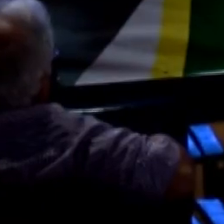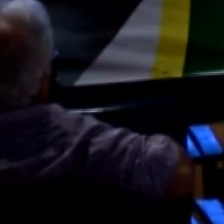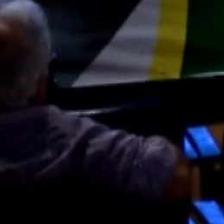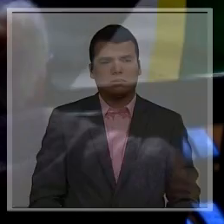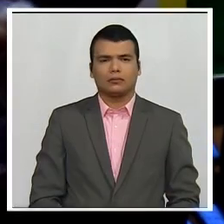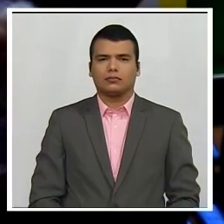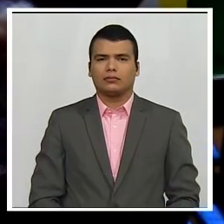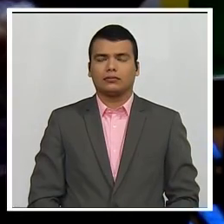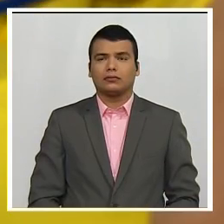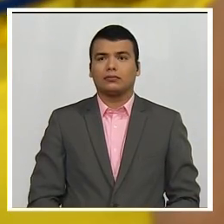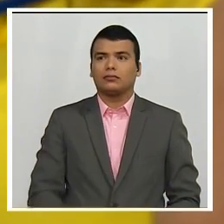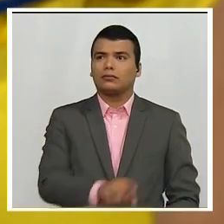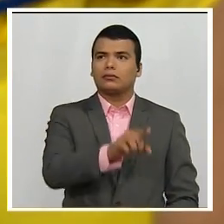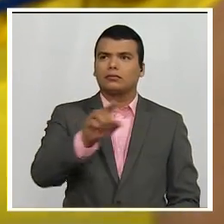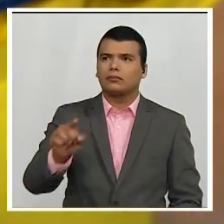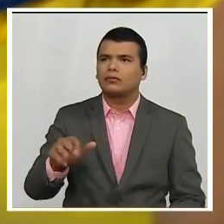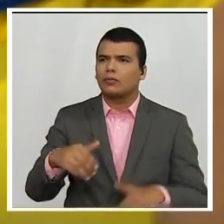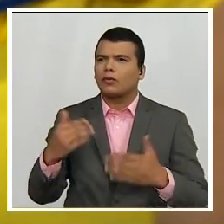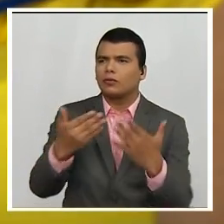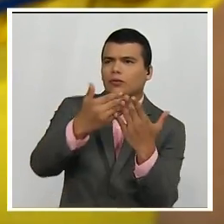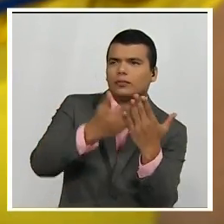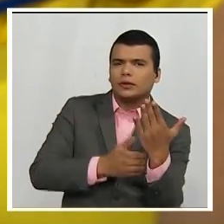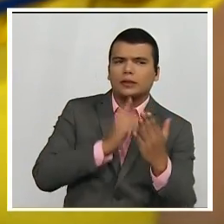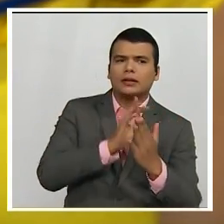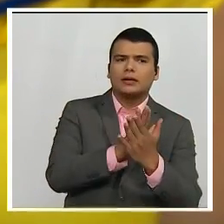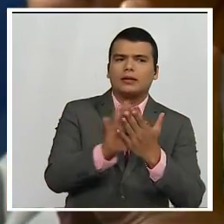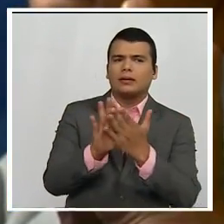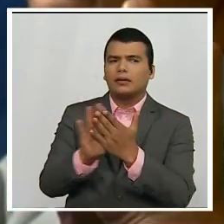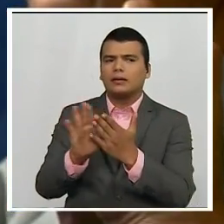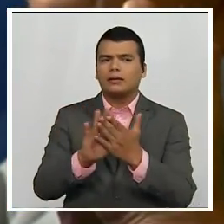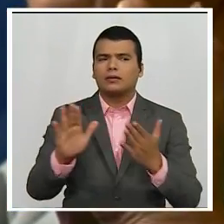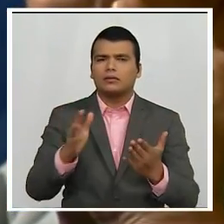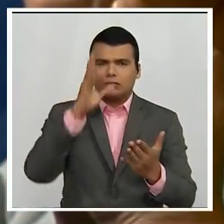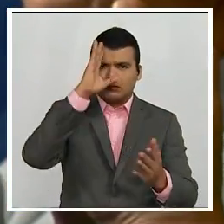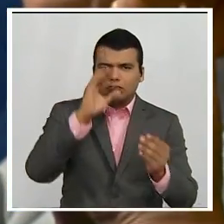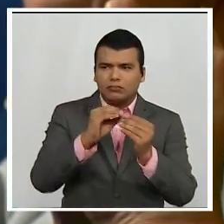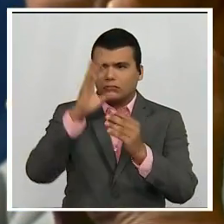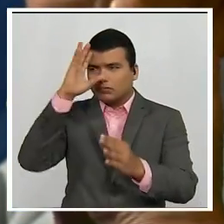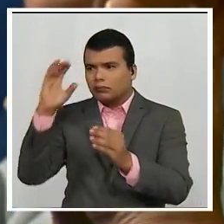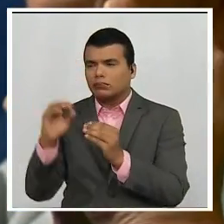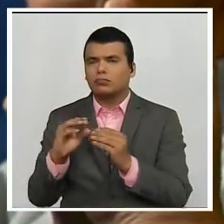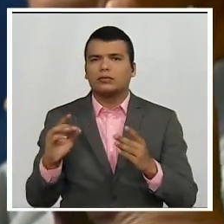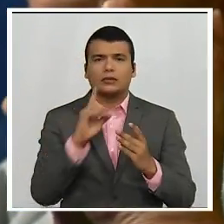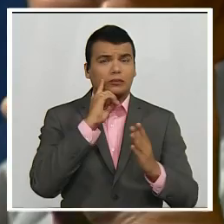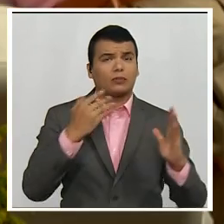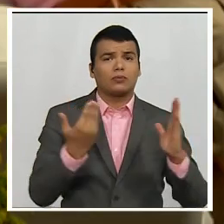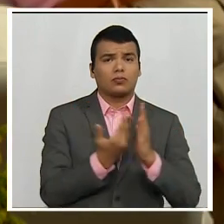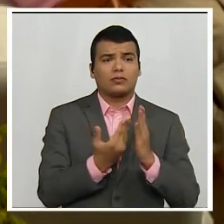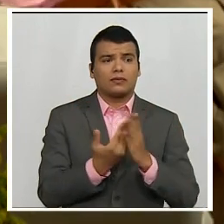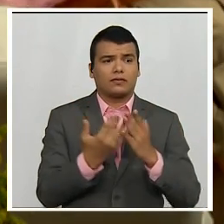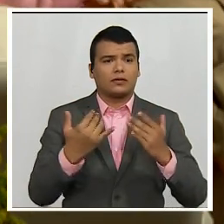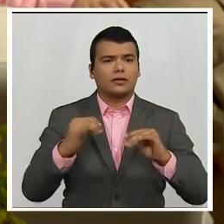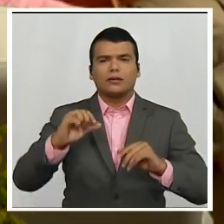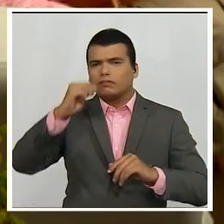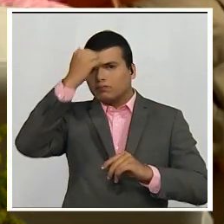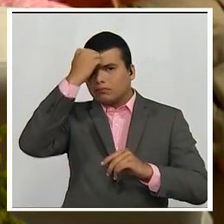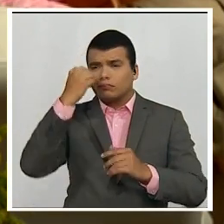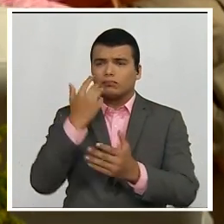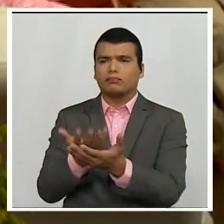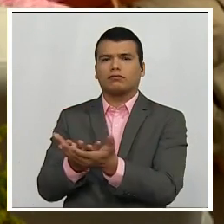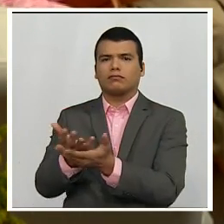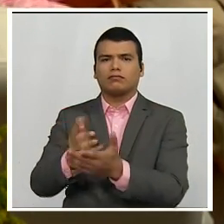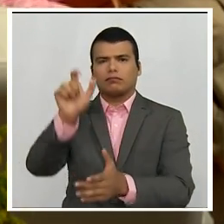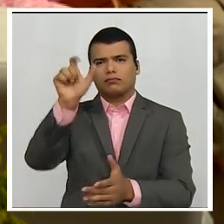acercarse a conocer la documentación sobre los acuerdos para obtener los argumentos necesarios fue el principal consejo del